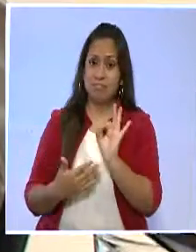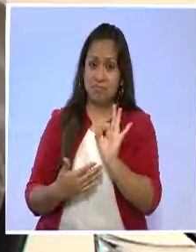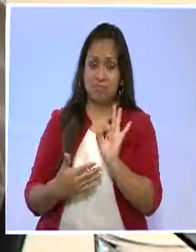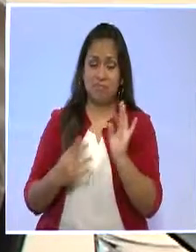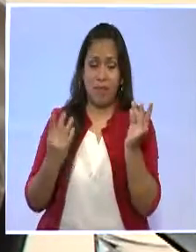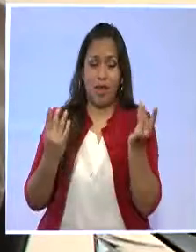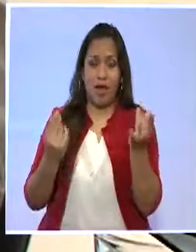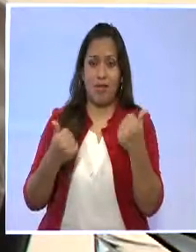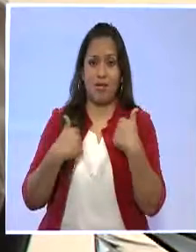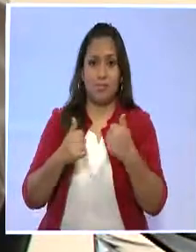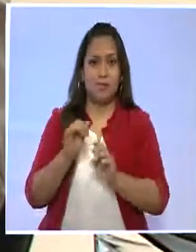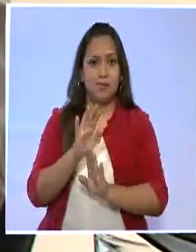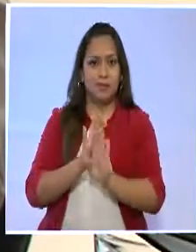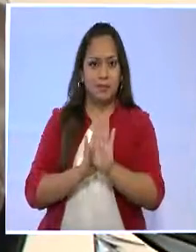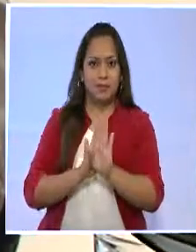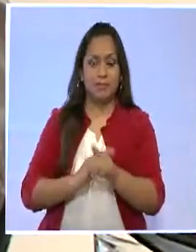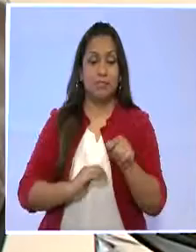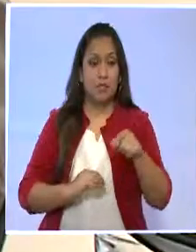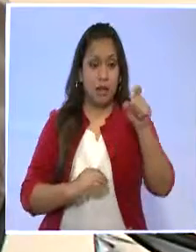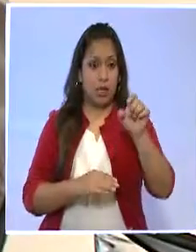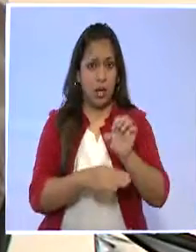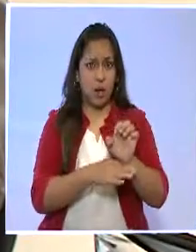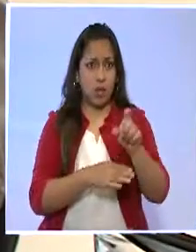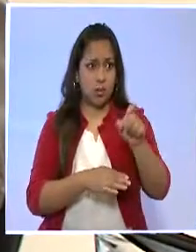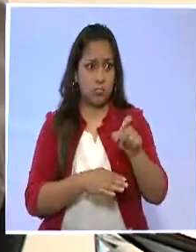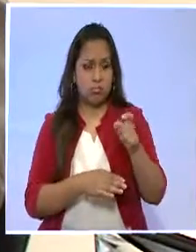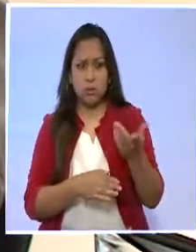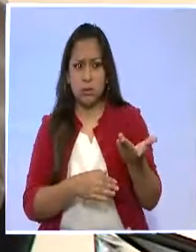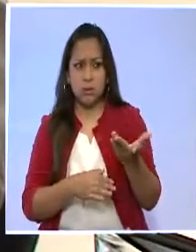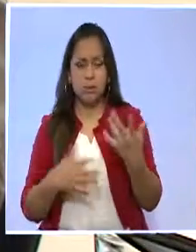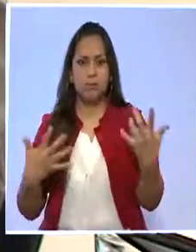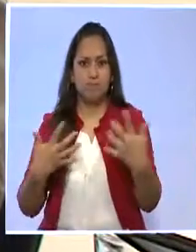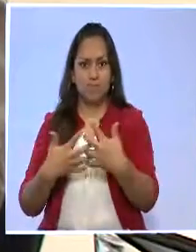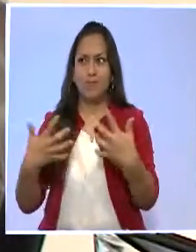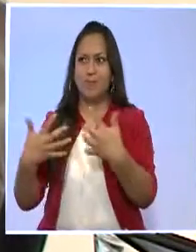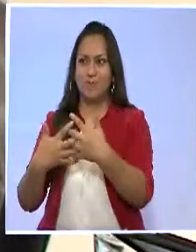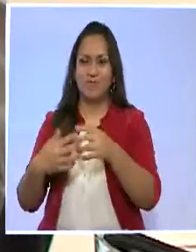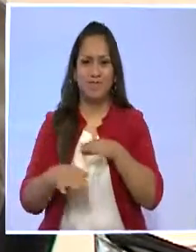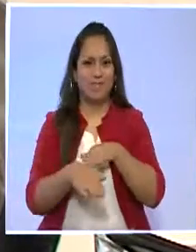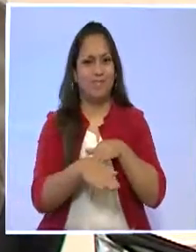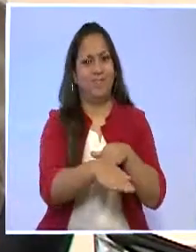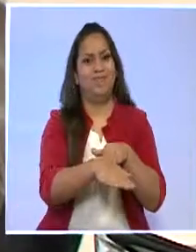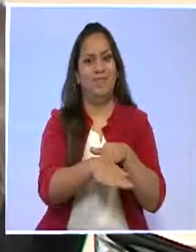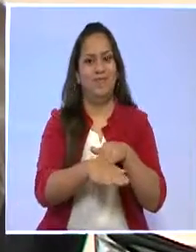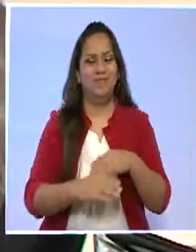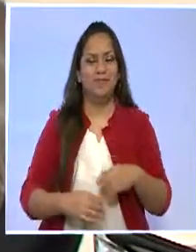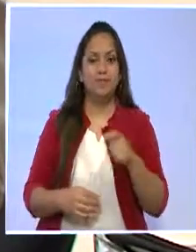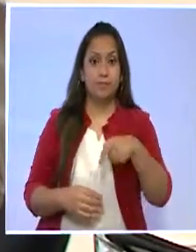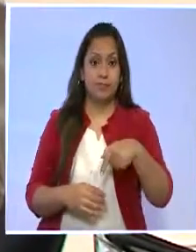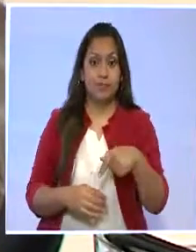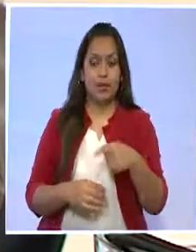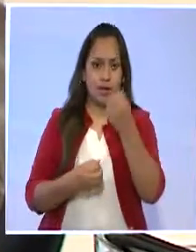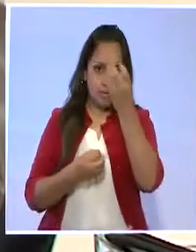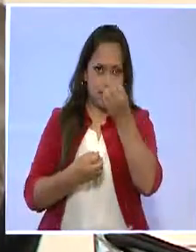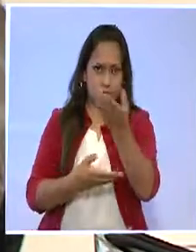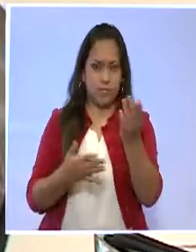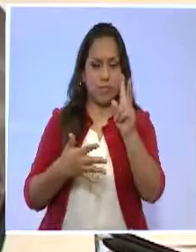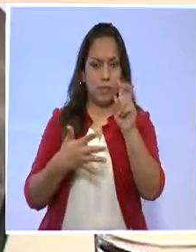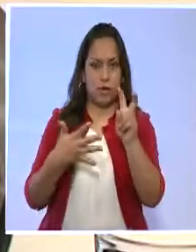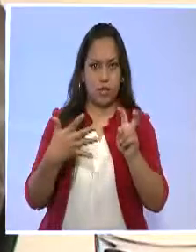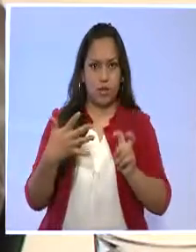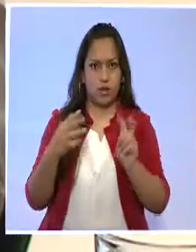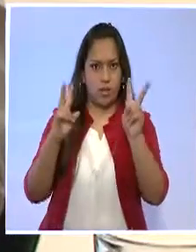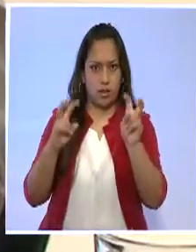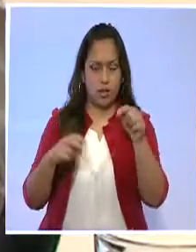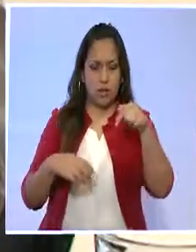a las necesidades de nuestro país yo quiero agradecerles como siempre a todas y todos ustedes su compañía y que en este programa podamos topar algunos de los temas también